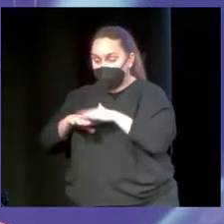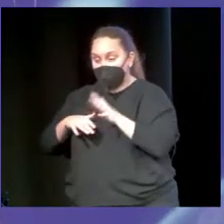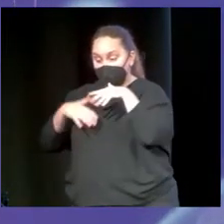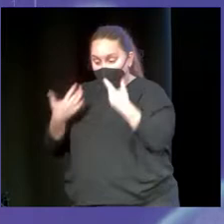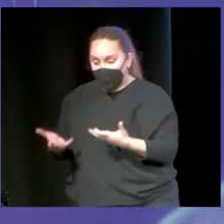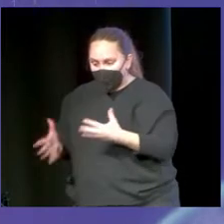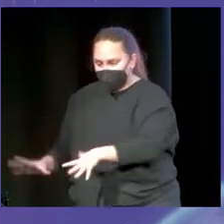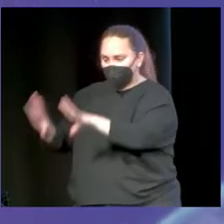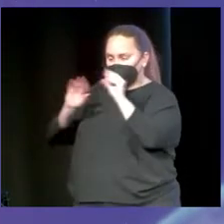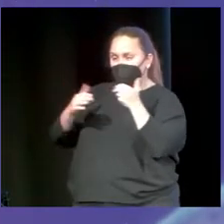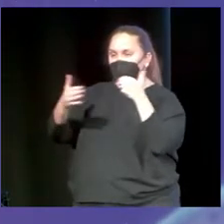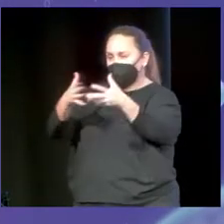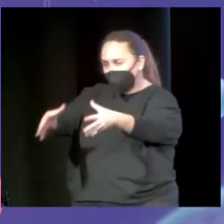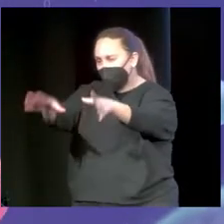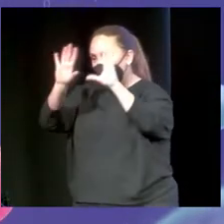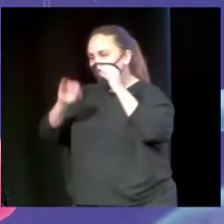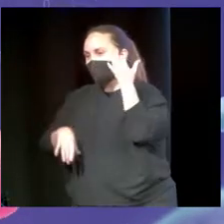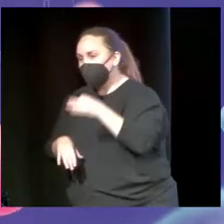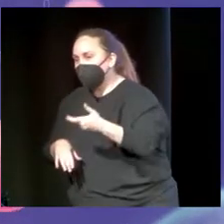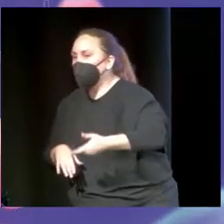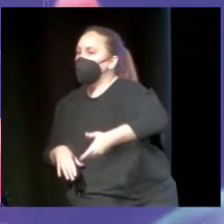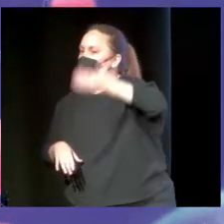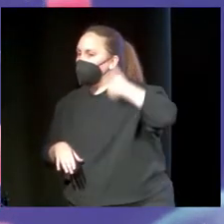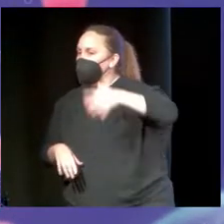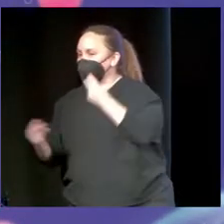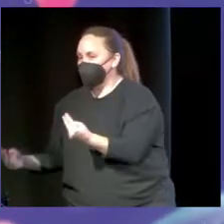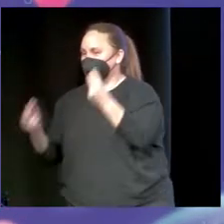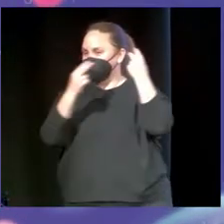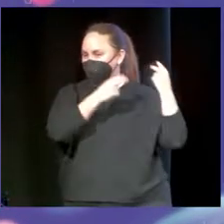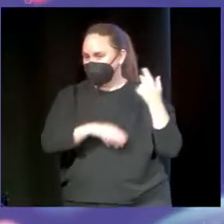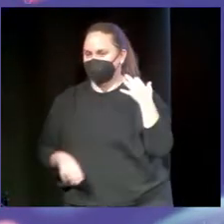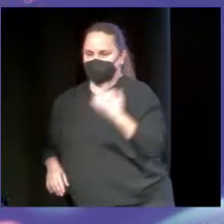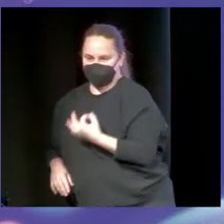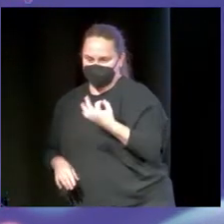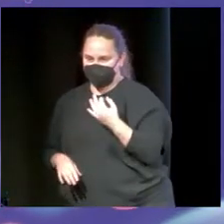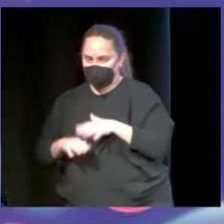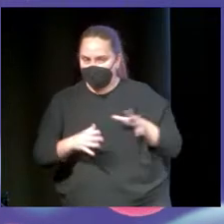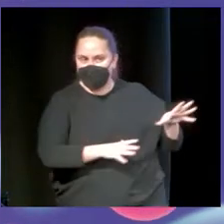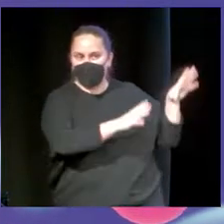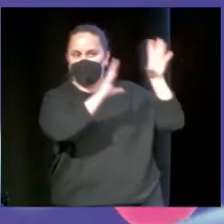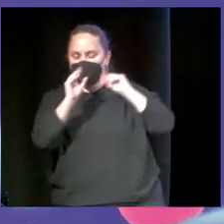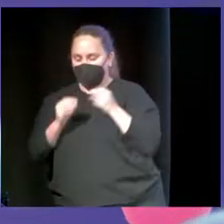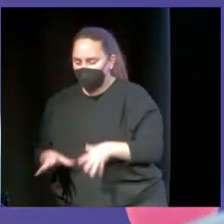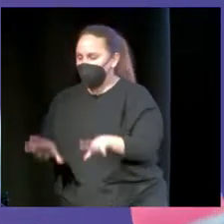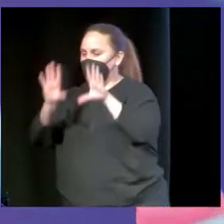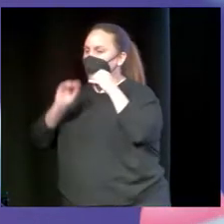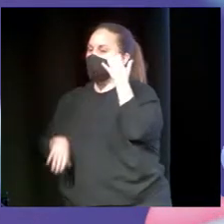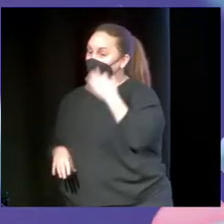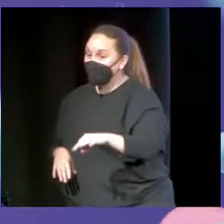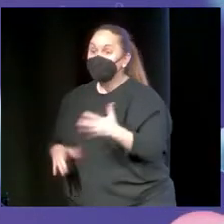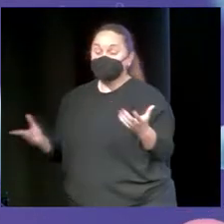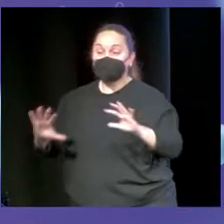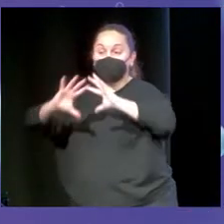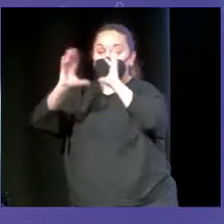bloque viene en el futuro si no se entiende nuestra historia y en este sentido la historia del metaverso el pasado el